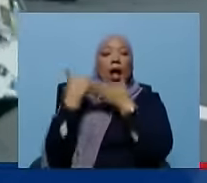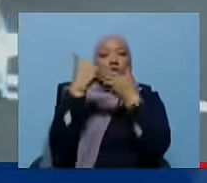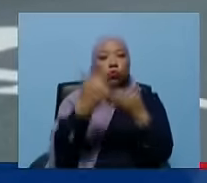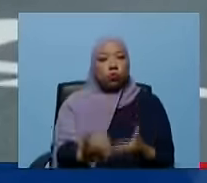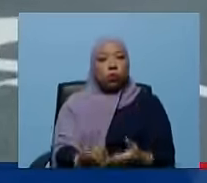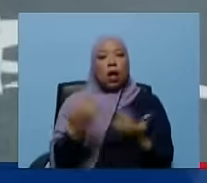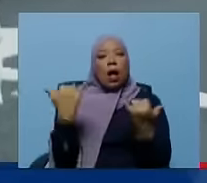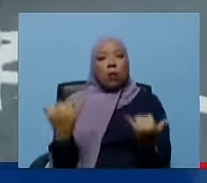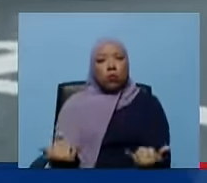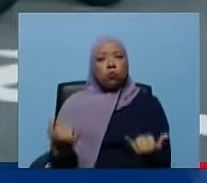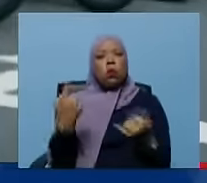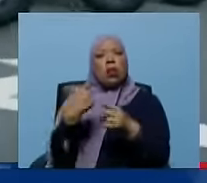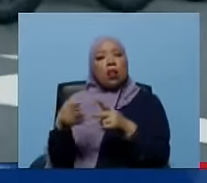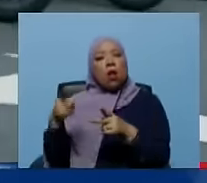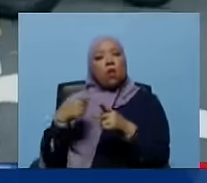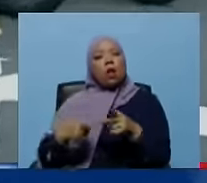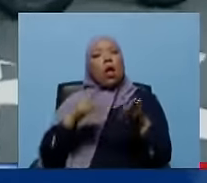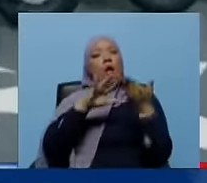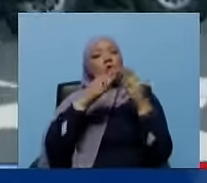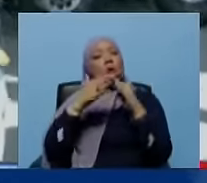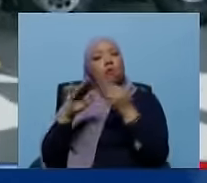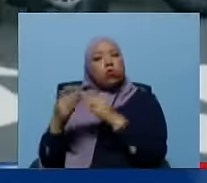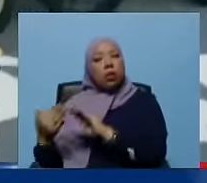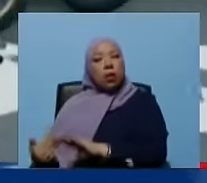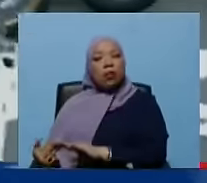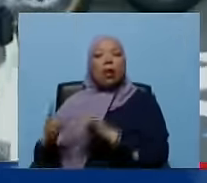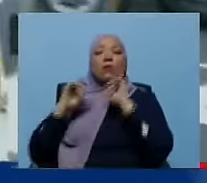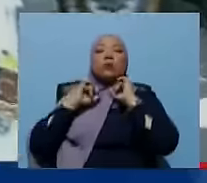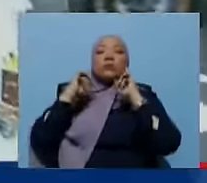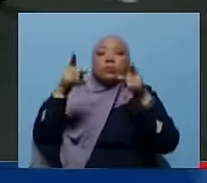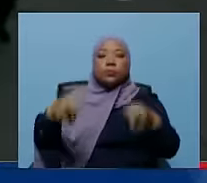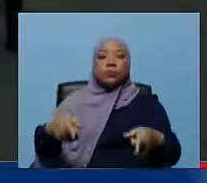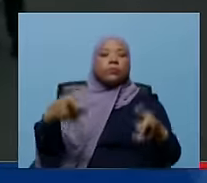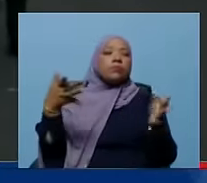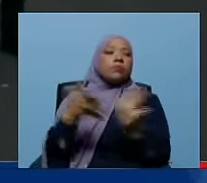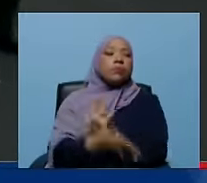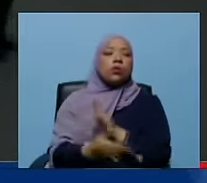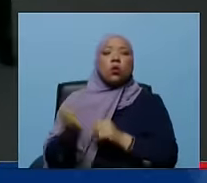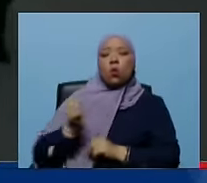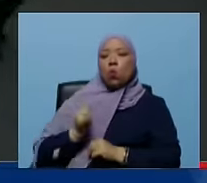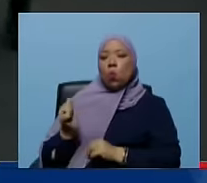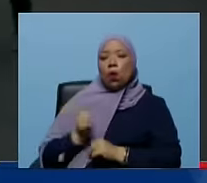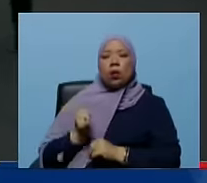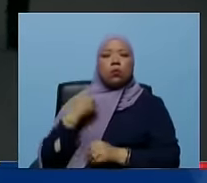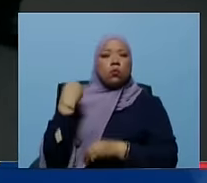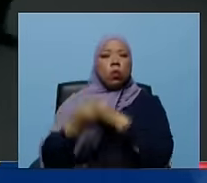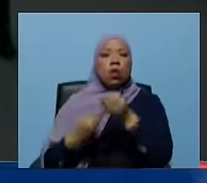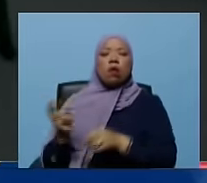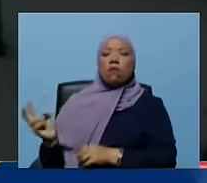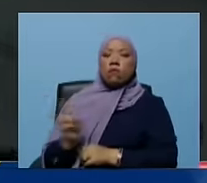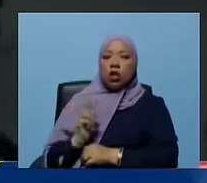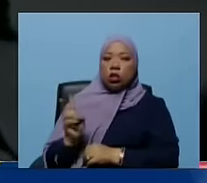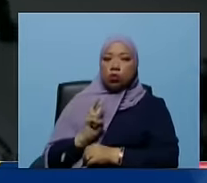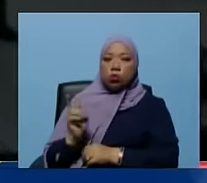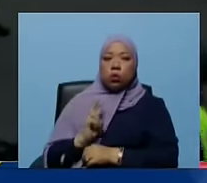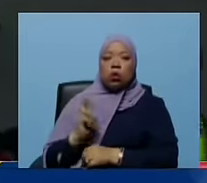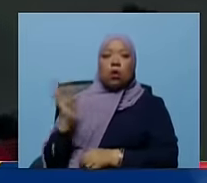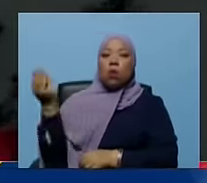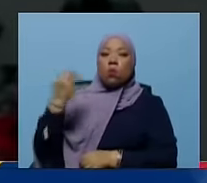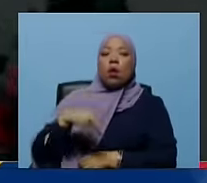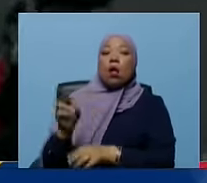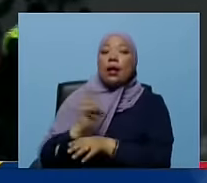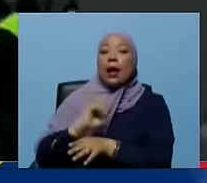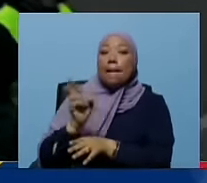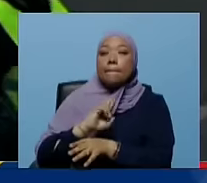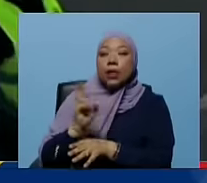tener presencia en barrios, en comunidades, en la autopista, en cualquier vía de Venezuela, a acudir